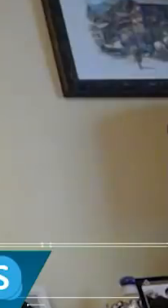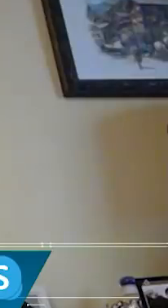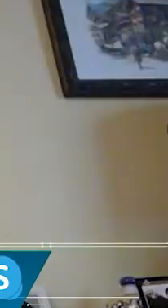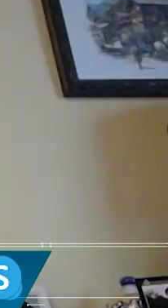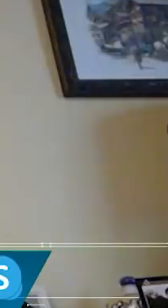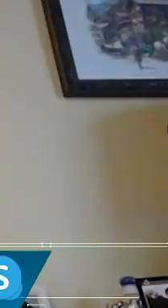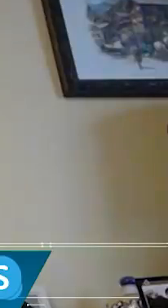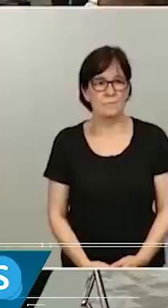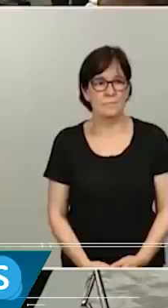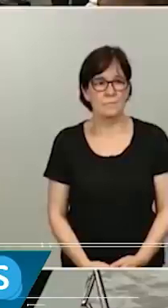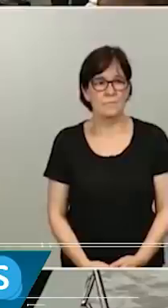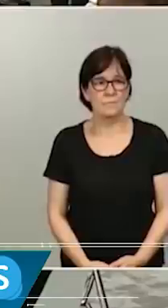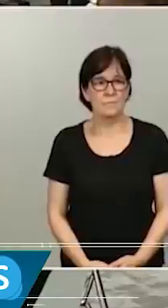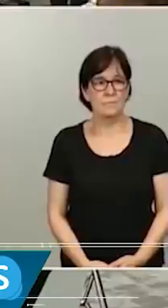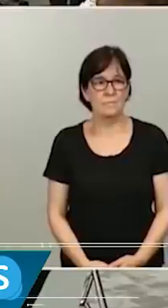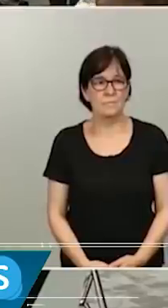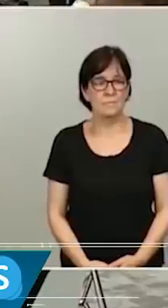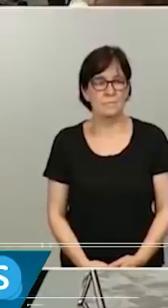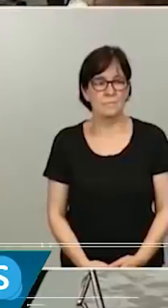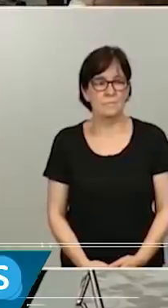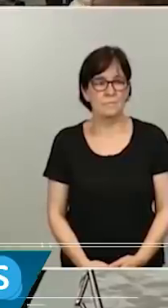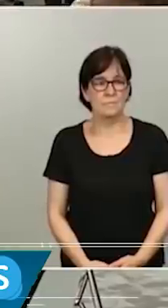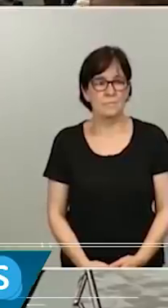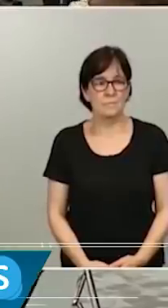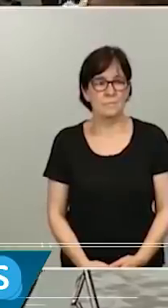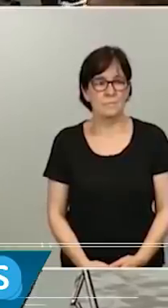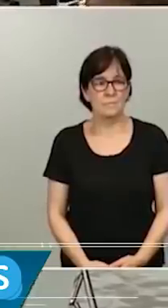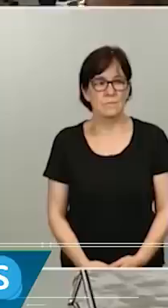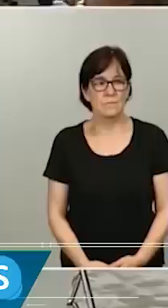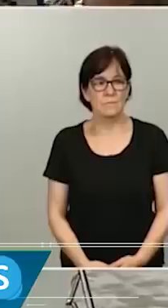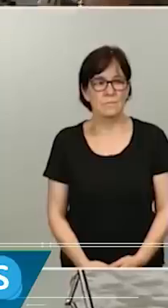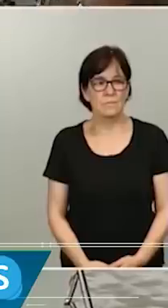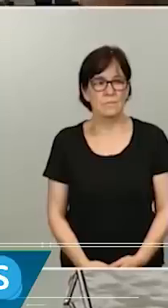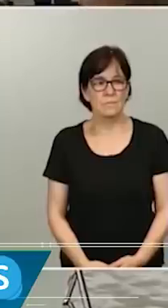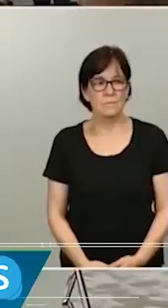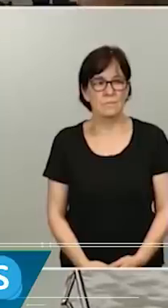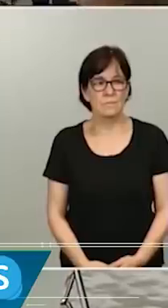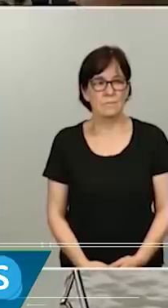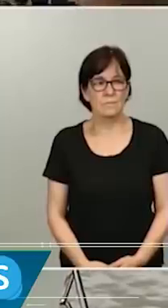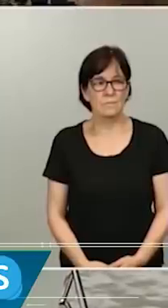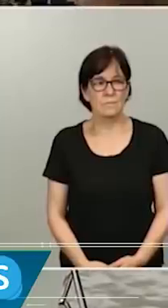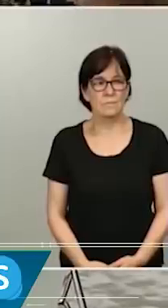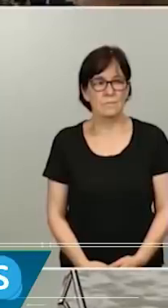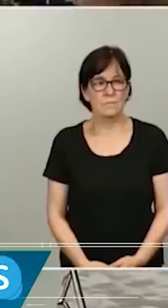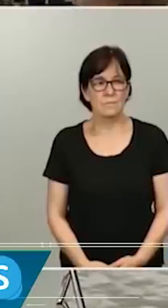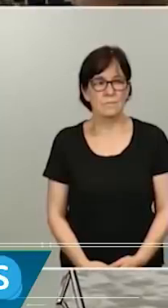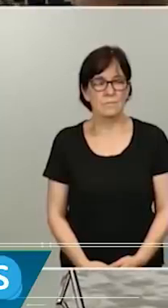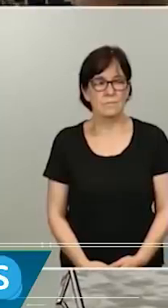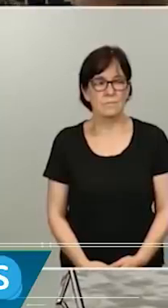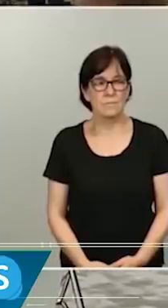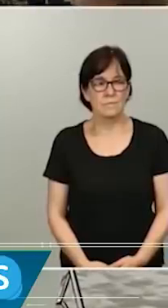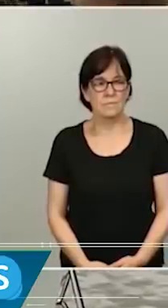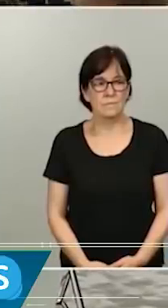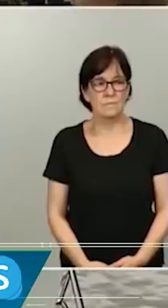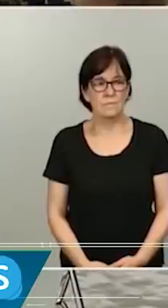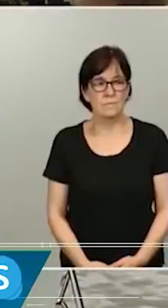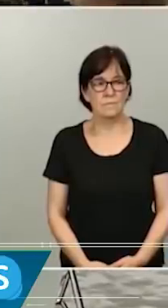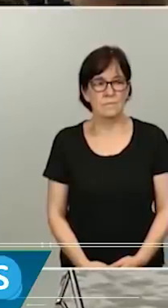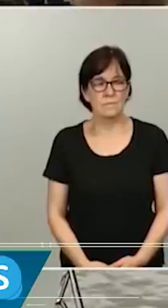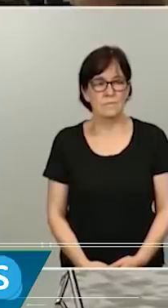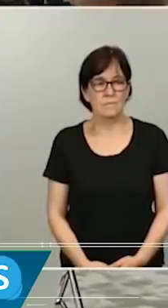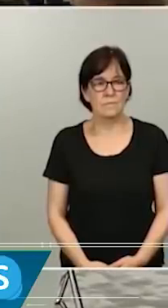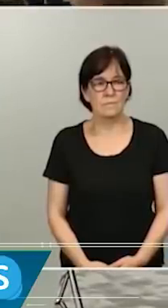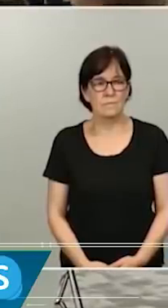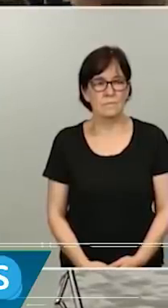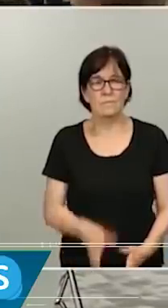pues resulta que estuvo diseñado de una manera un tanto deficiente no estableciendo cupos y haciendo particiones que hicieron que